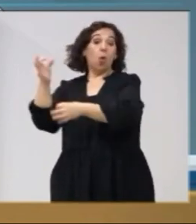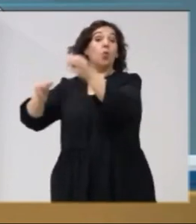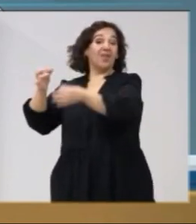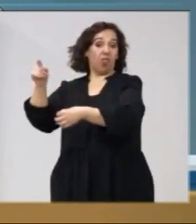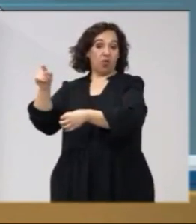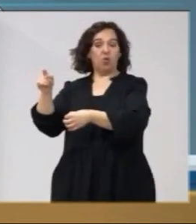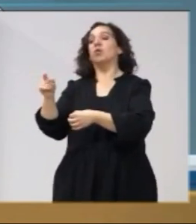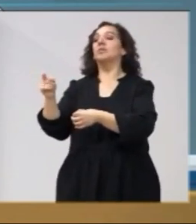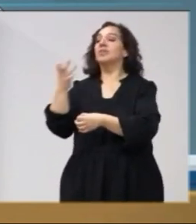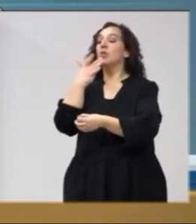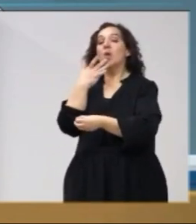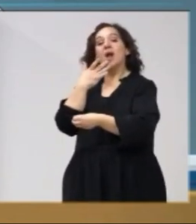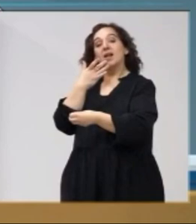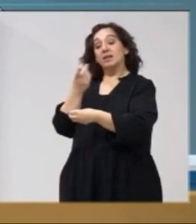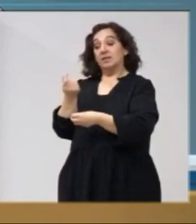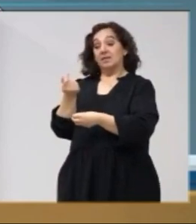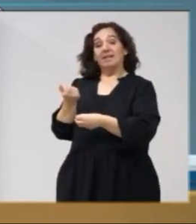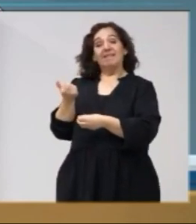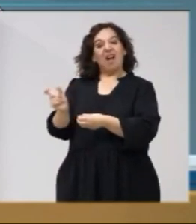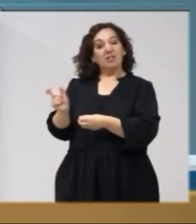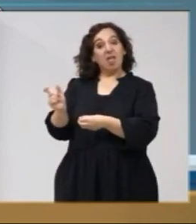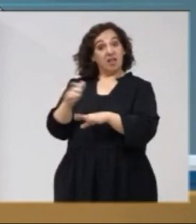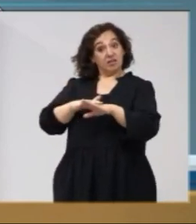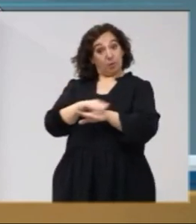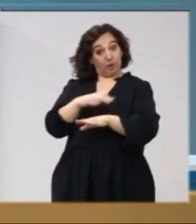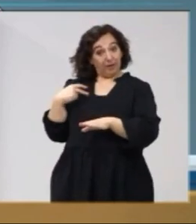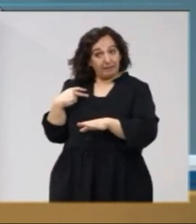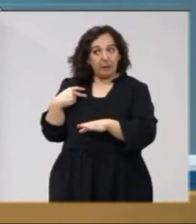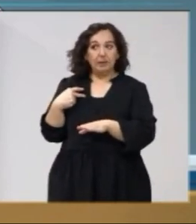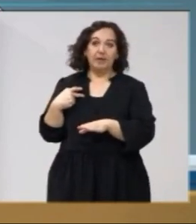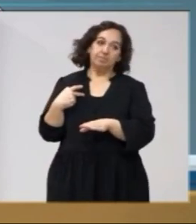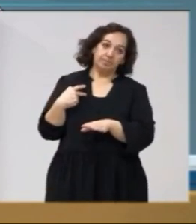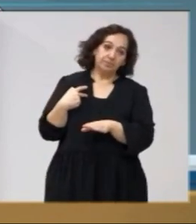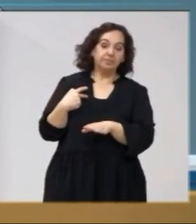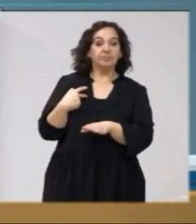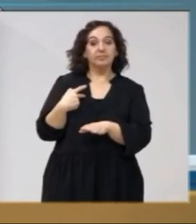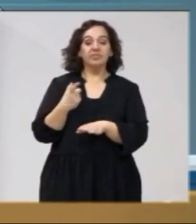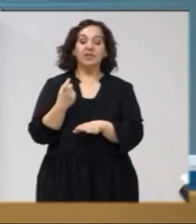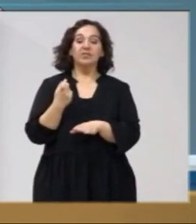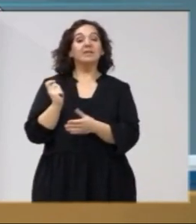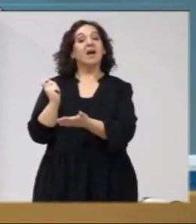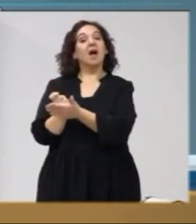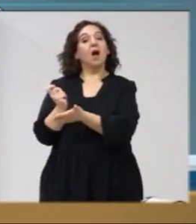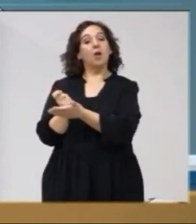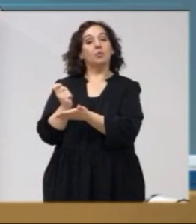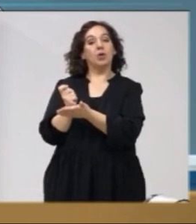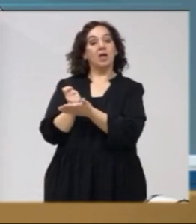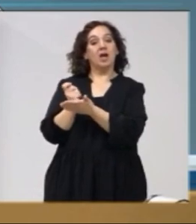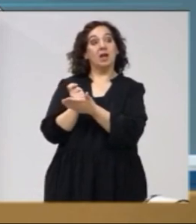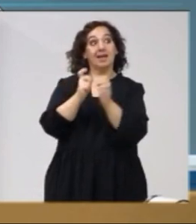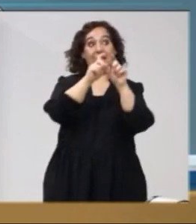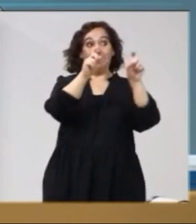para consignar las cantidades que el gobierno de Cantabria tiene que abonar a las